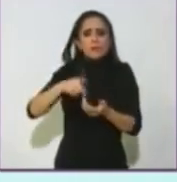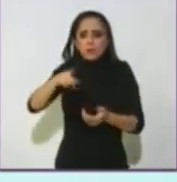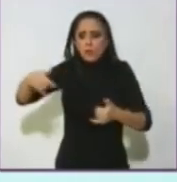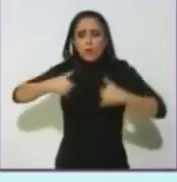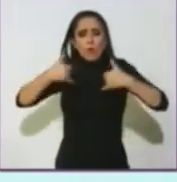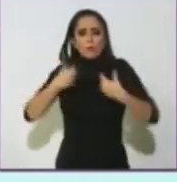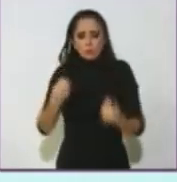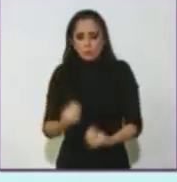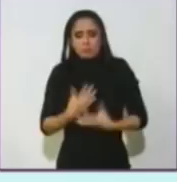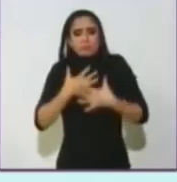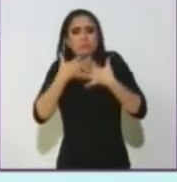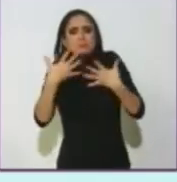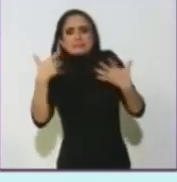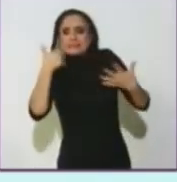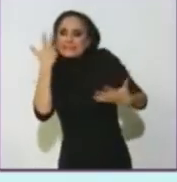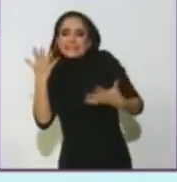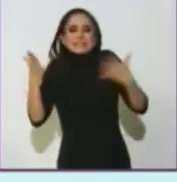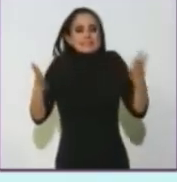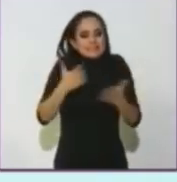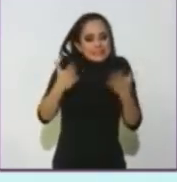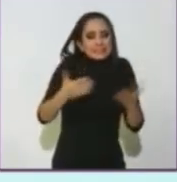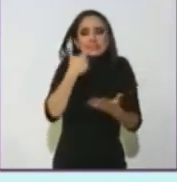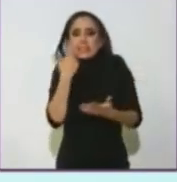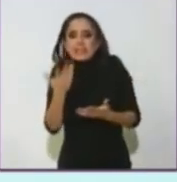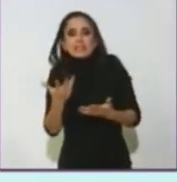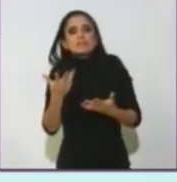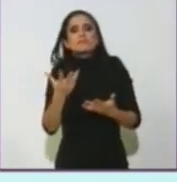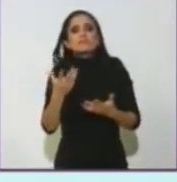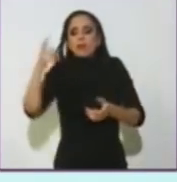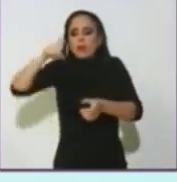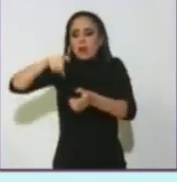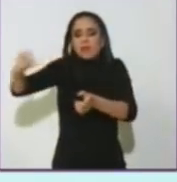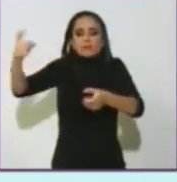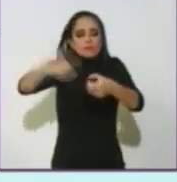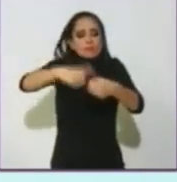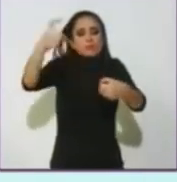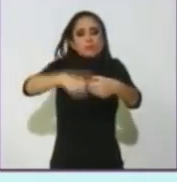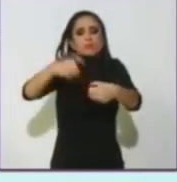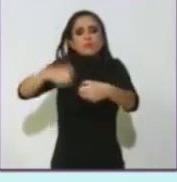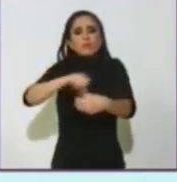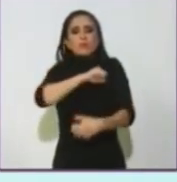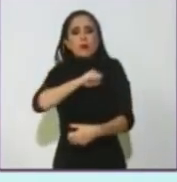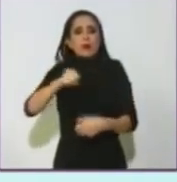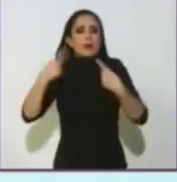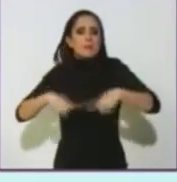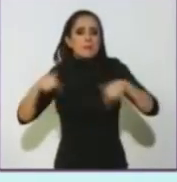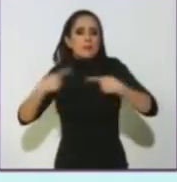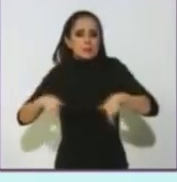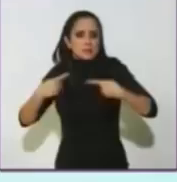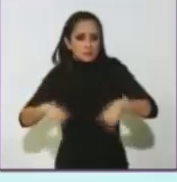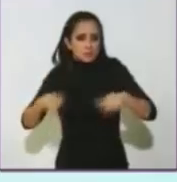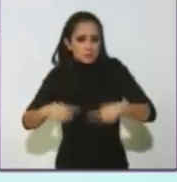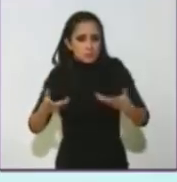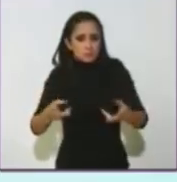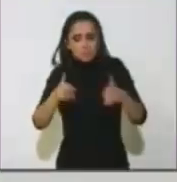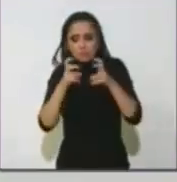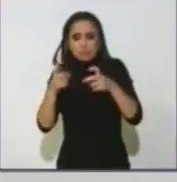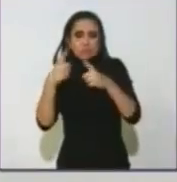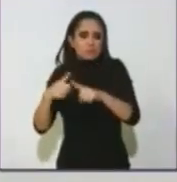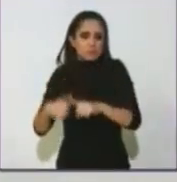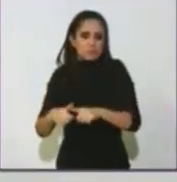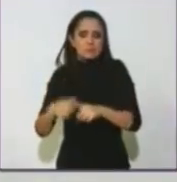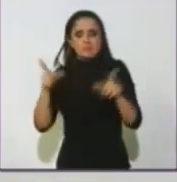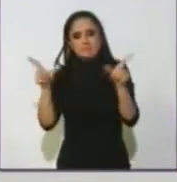por las cuales los jóvenes están del y están delinquiendo creo que un problema de fondo requiere tiempo